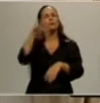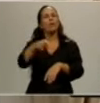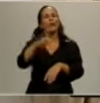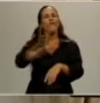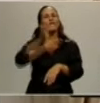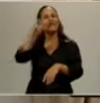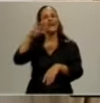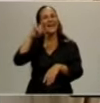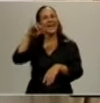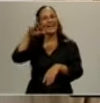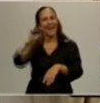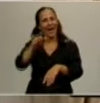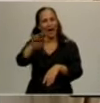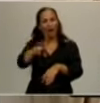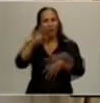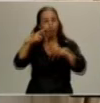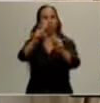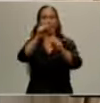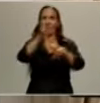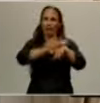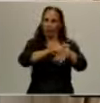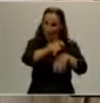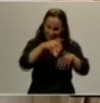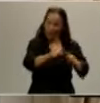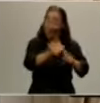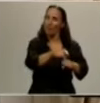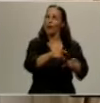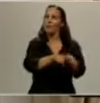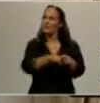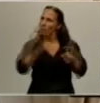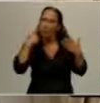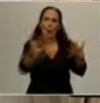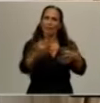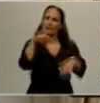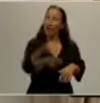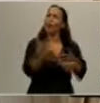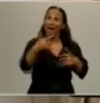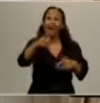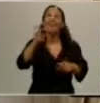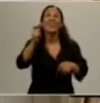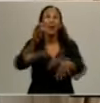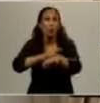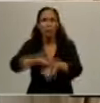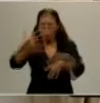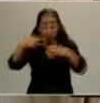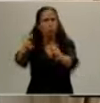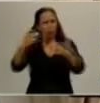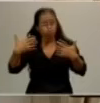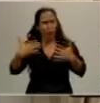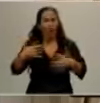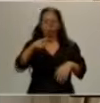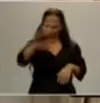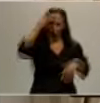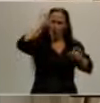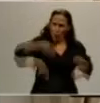que es posible encontrar a quien mató a alguien, que es posible enjuiciarlo con los jueces de la